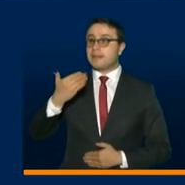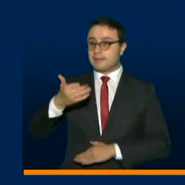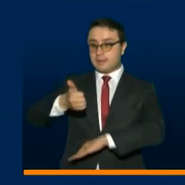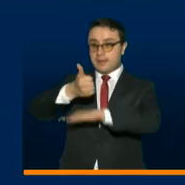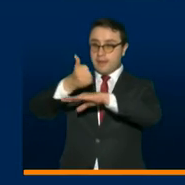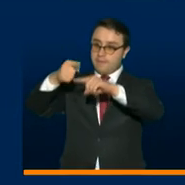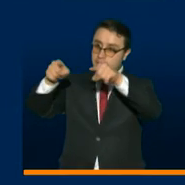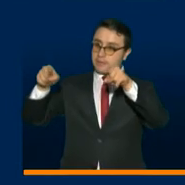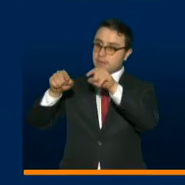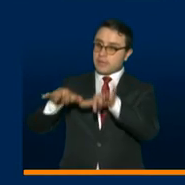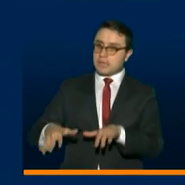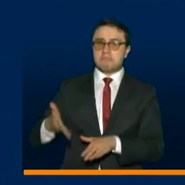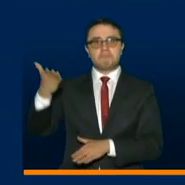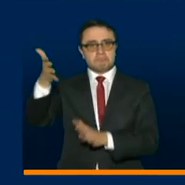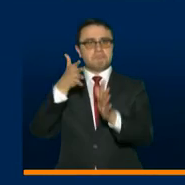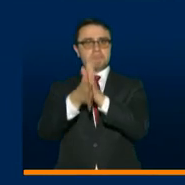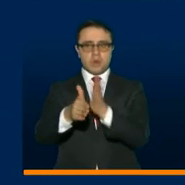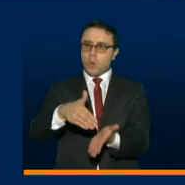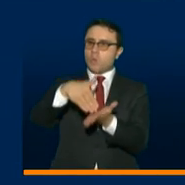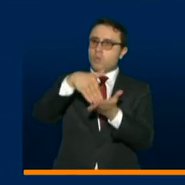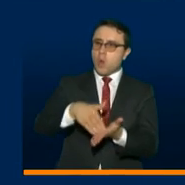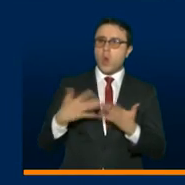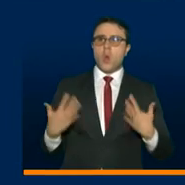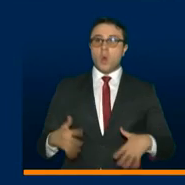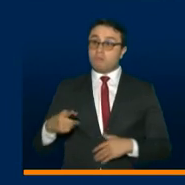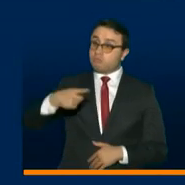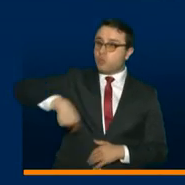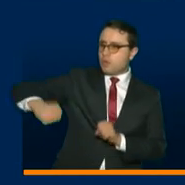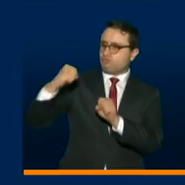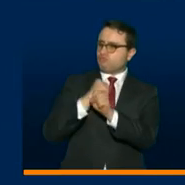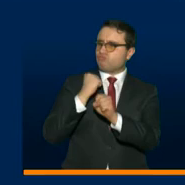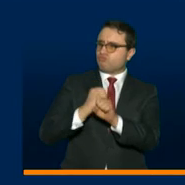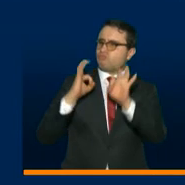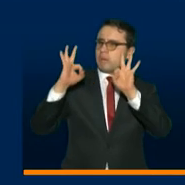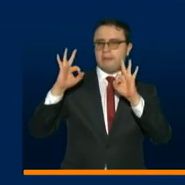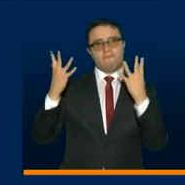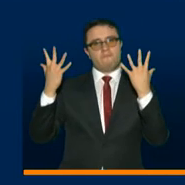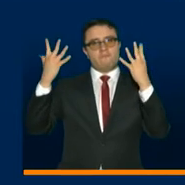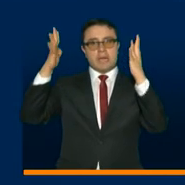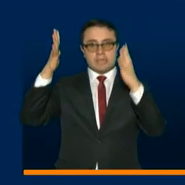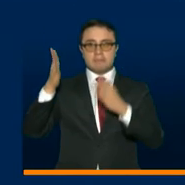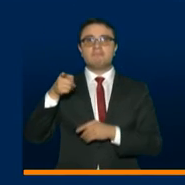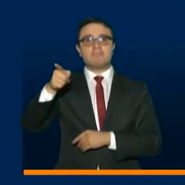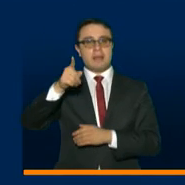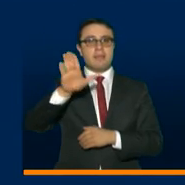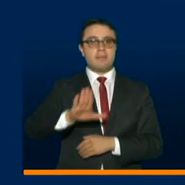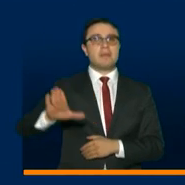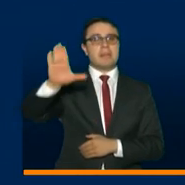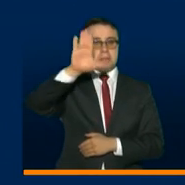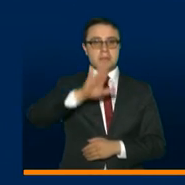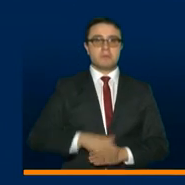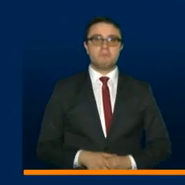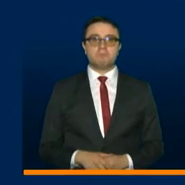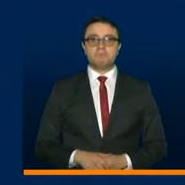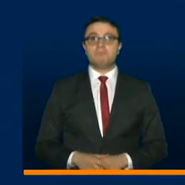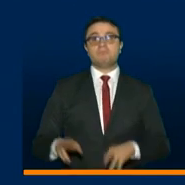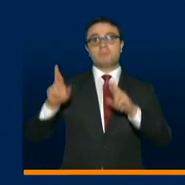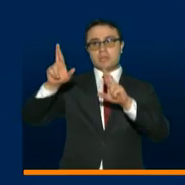muy contundente lo que usted ha dicho y felicitaciones por el trabajo que están adelantando en el departamento. Le